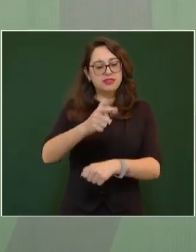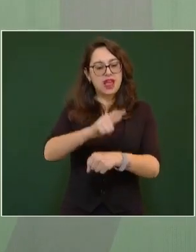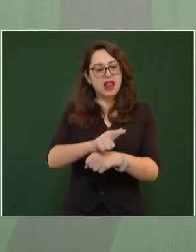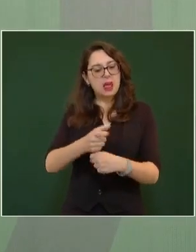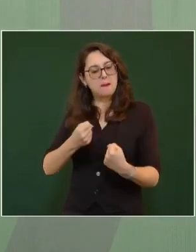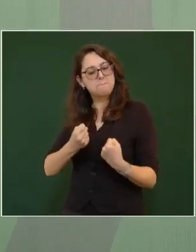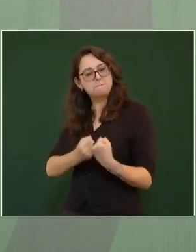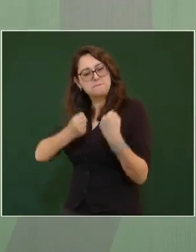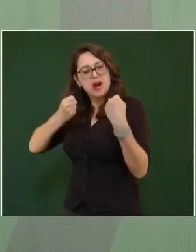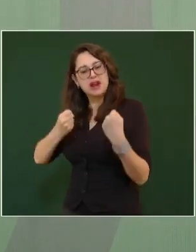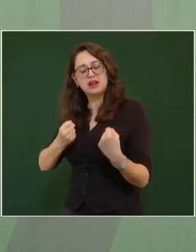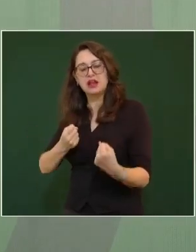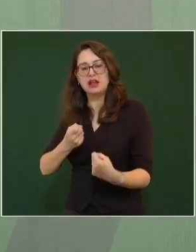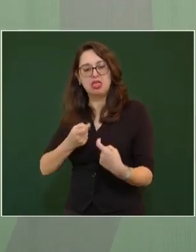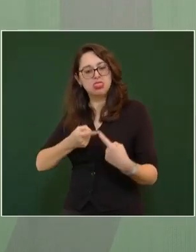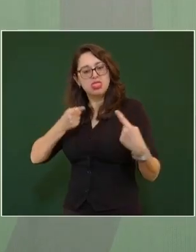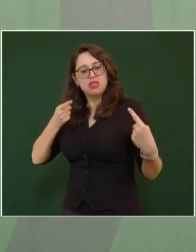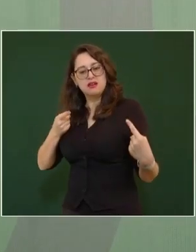en buena lid